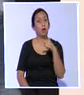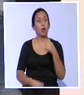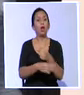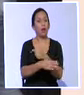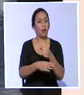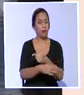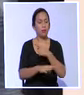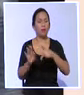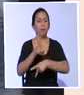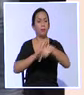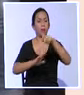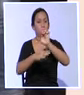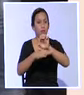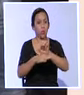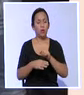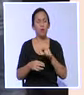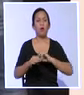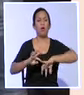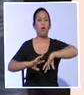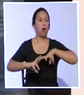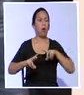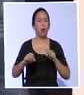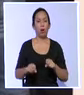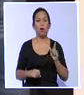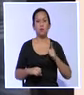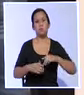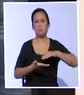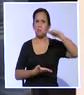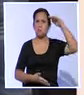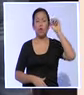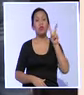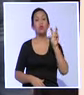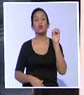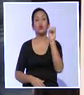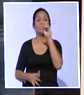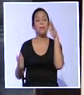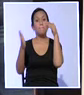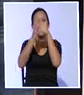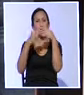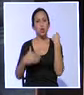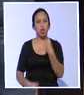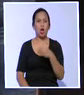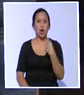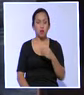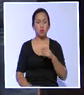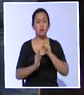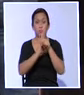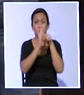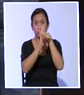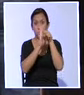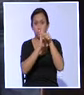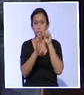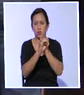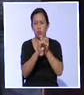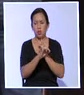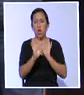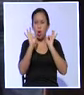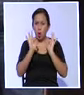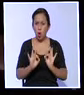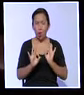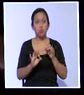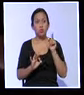acusado de presunto al lavado de activos por un monto superior de doscientos mil dólares en un vídeo proporcionado por la entidad muestra el momento